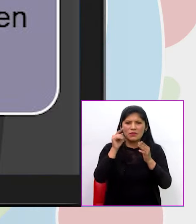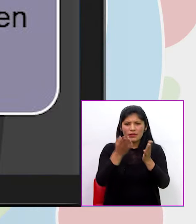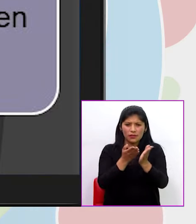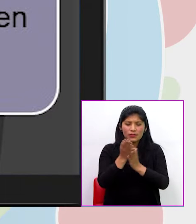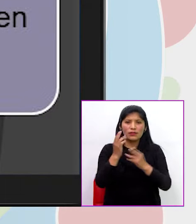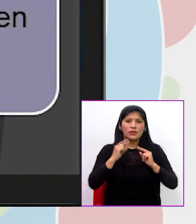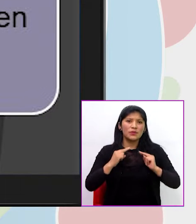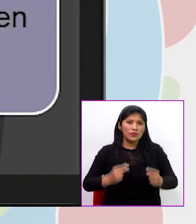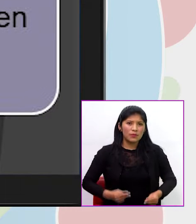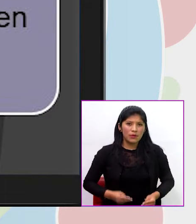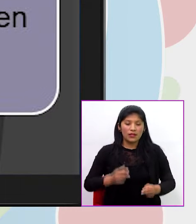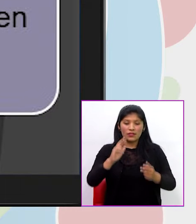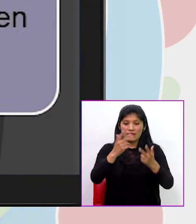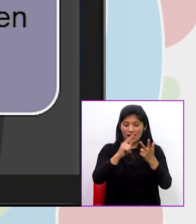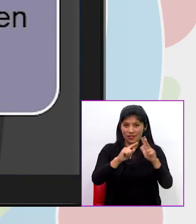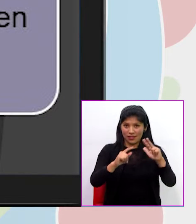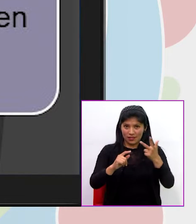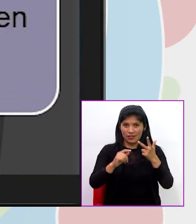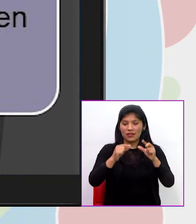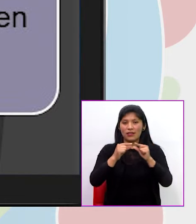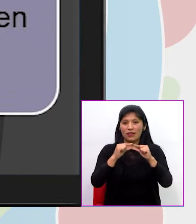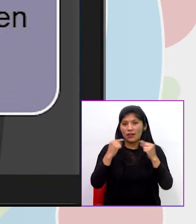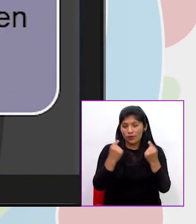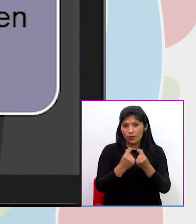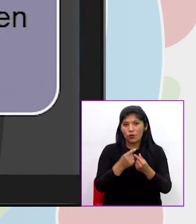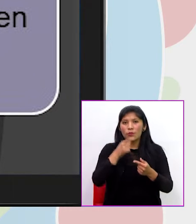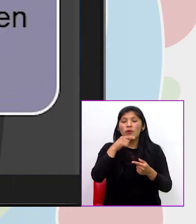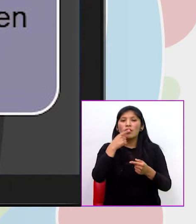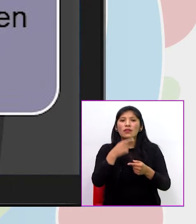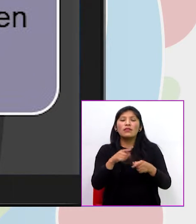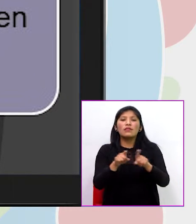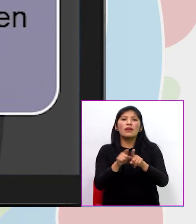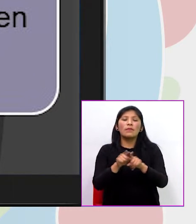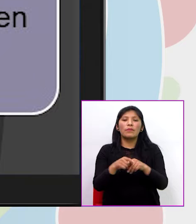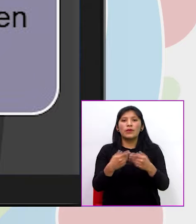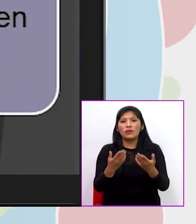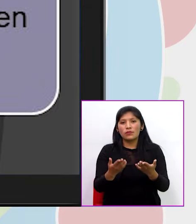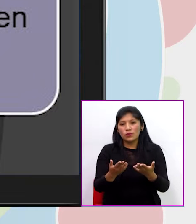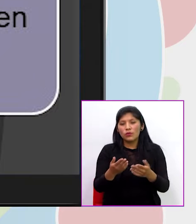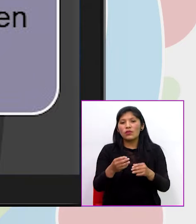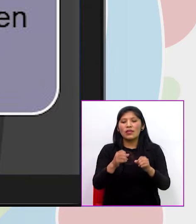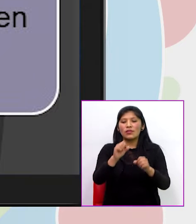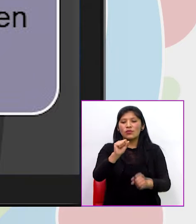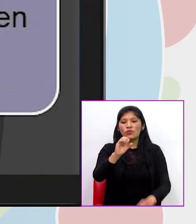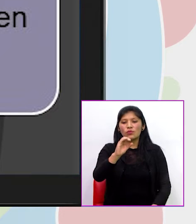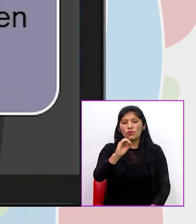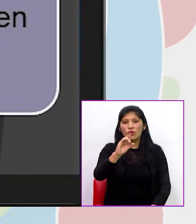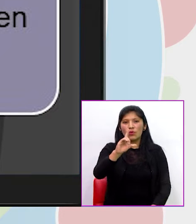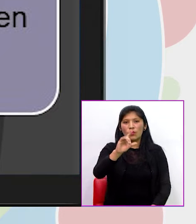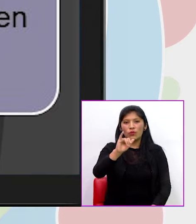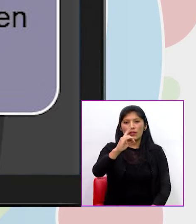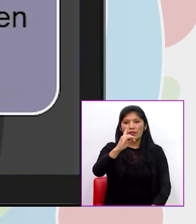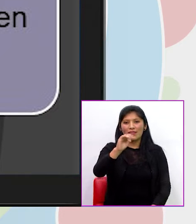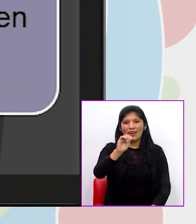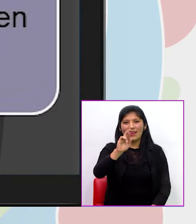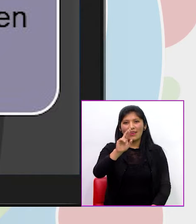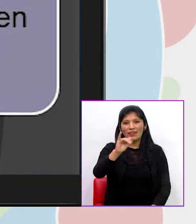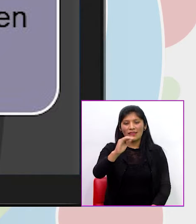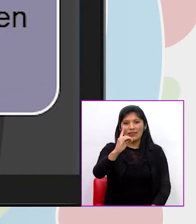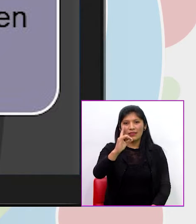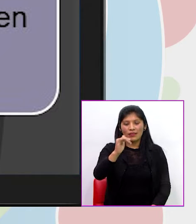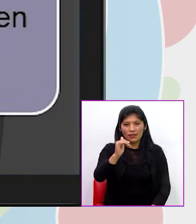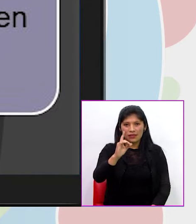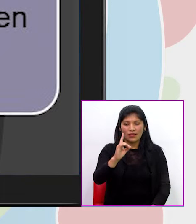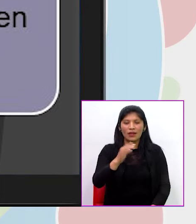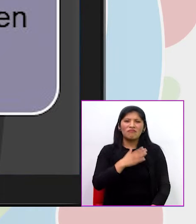derechos humanos de tercera generación, son también llamados derechos de solidaridad. Y estos